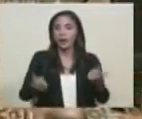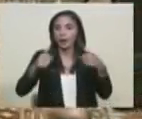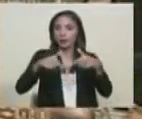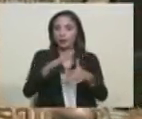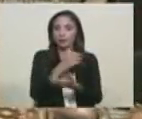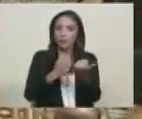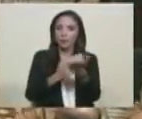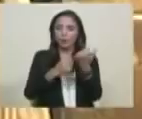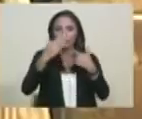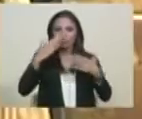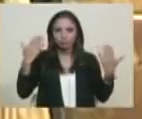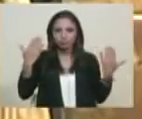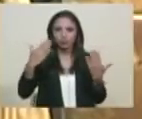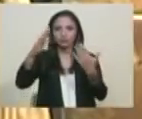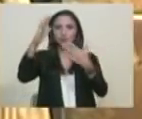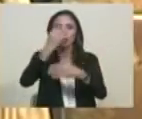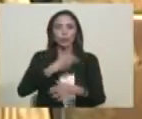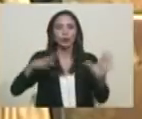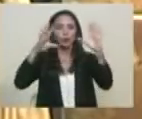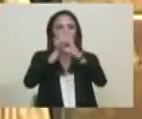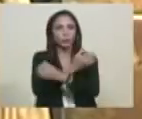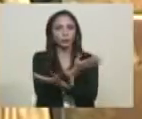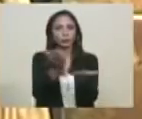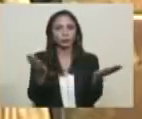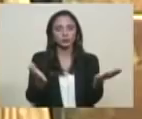también venceremos. Buenas noches.